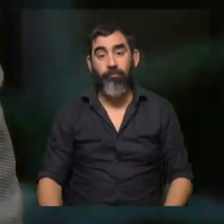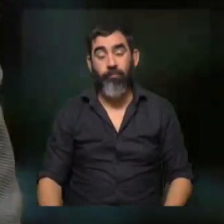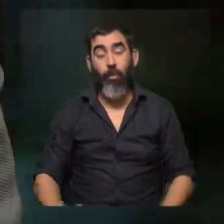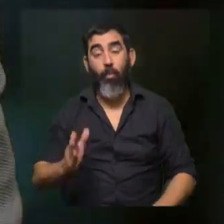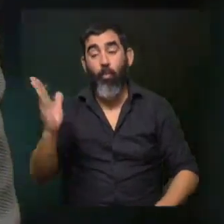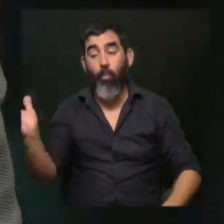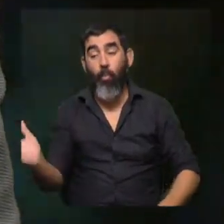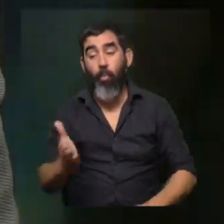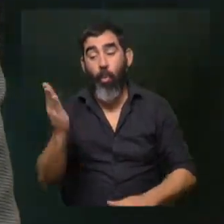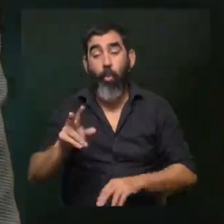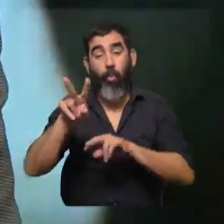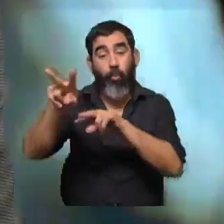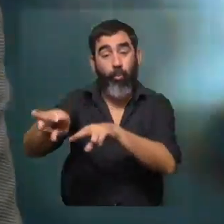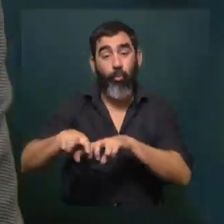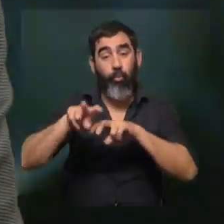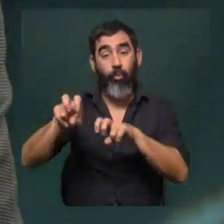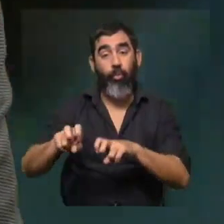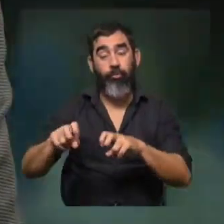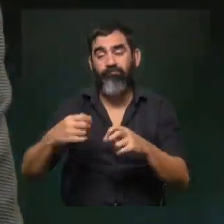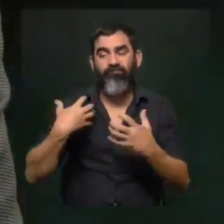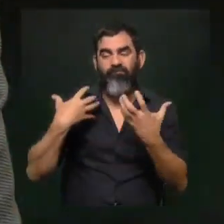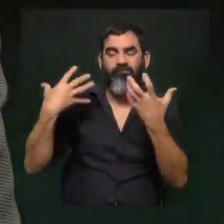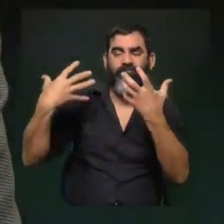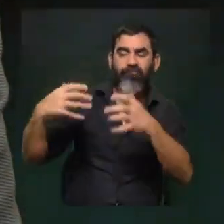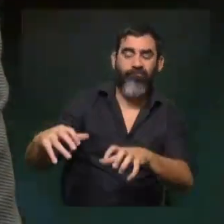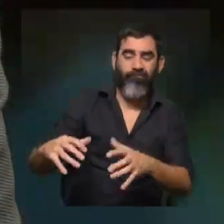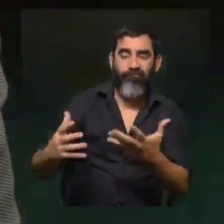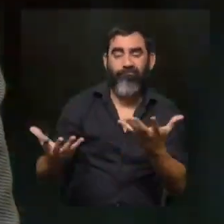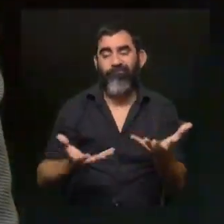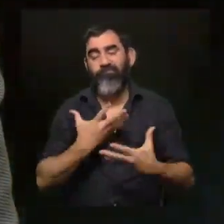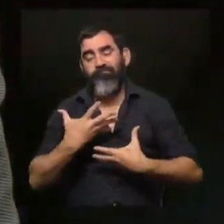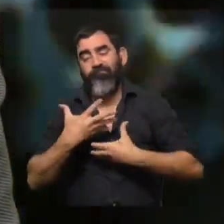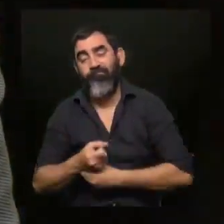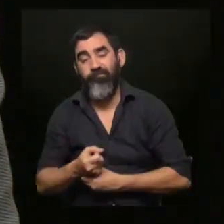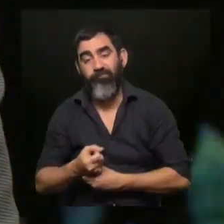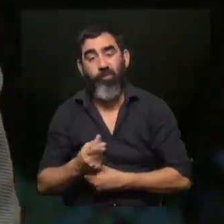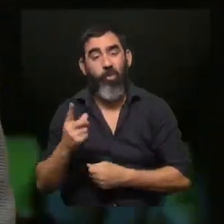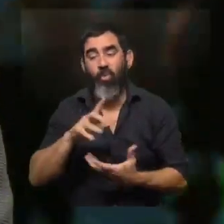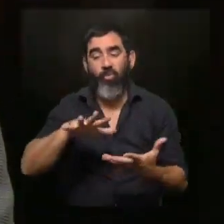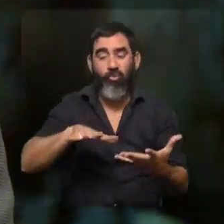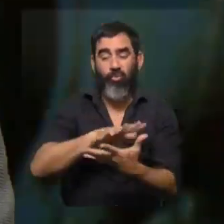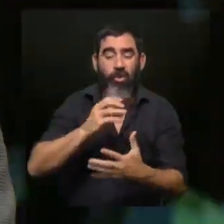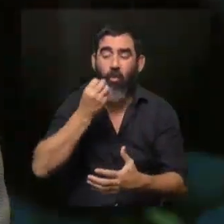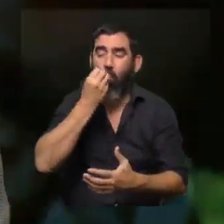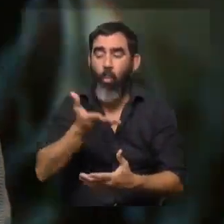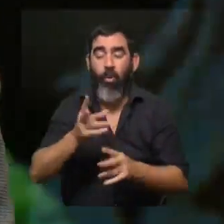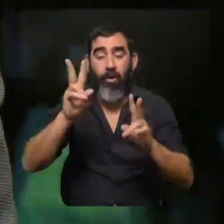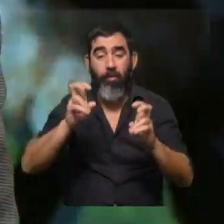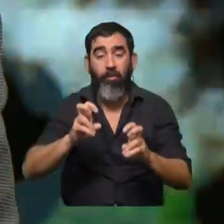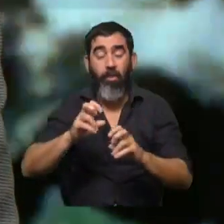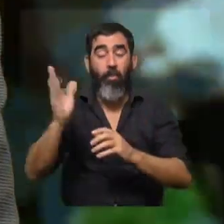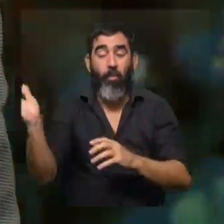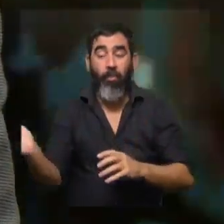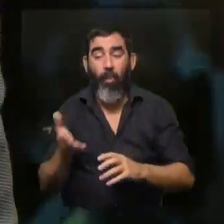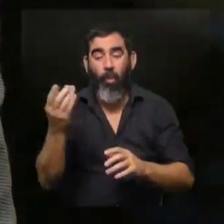productores agropecuarios que estaban bastante desanimados y muy deprimidos porque no es una zona muy rica desde el punto de vista de la